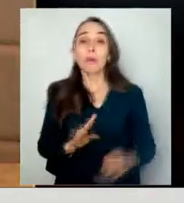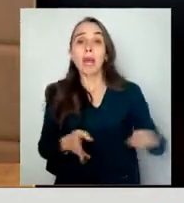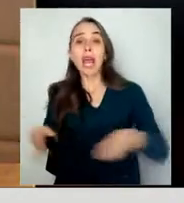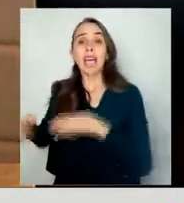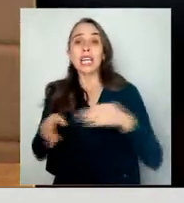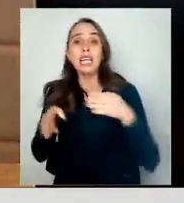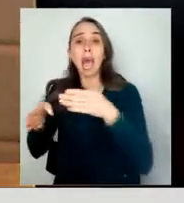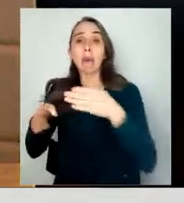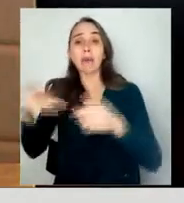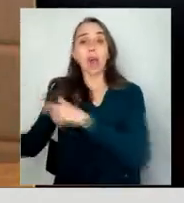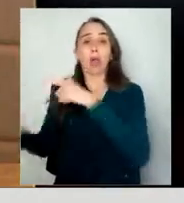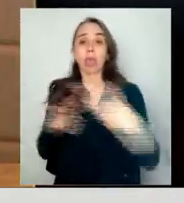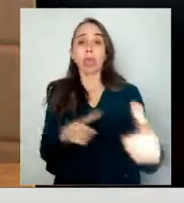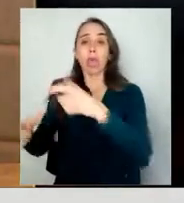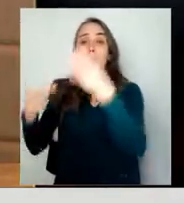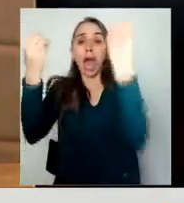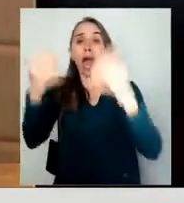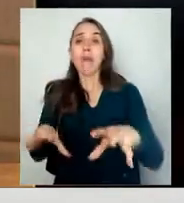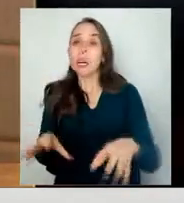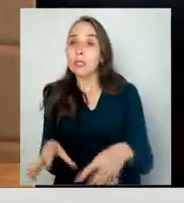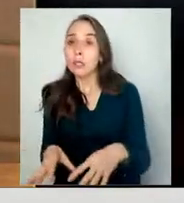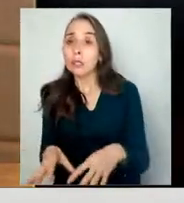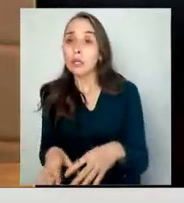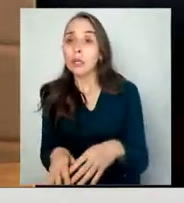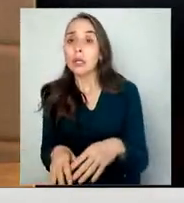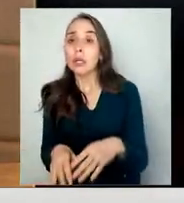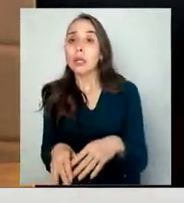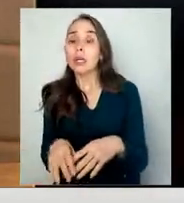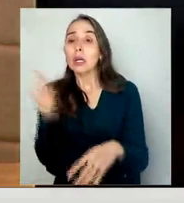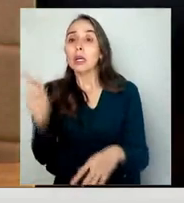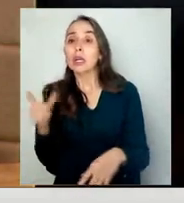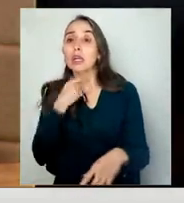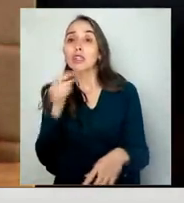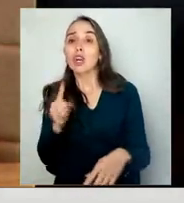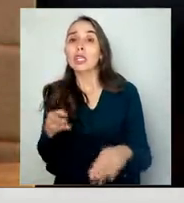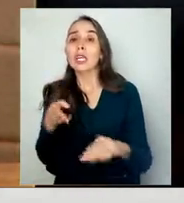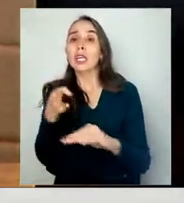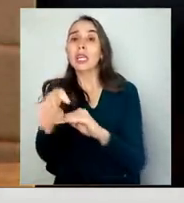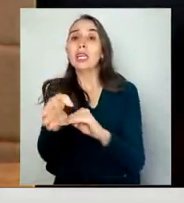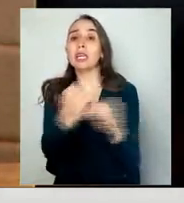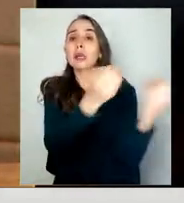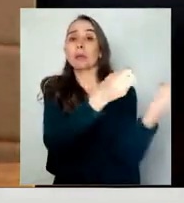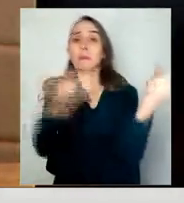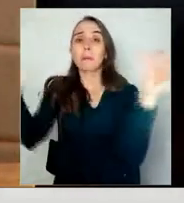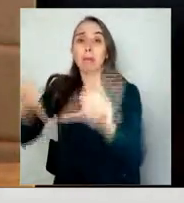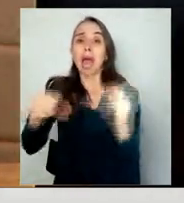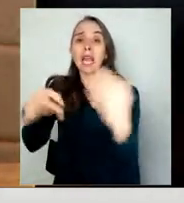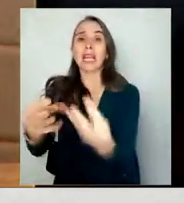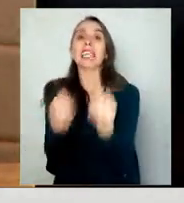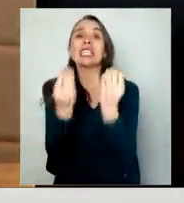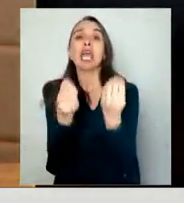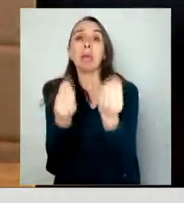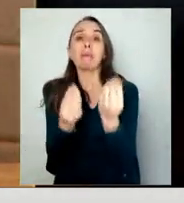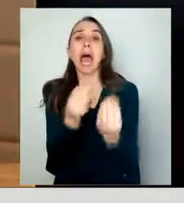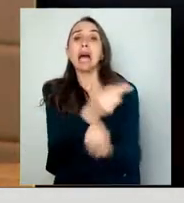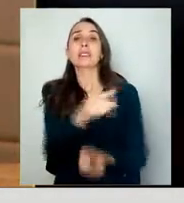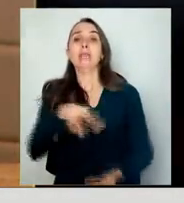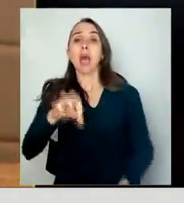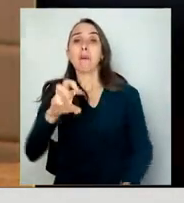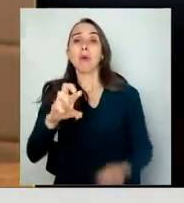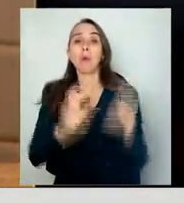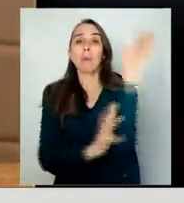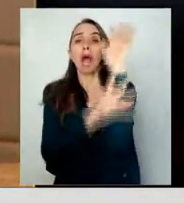la locomoción colectiva Simplemente no quiere ir por el pésimo abandono No sé qué está pasando en el mod de la araucanía por eso